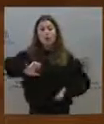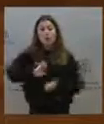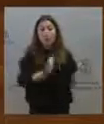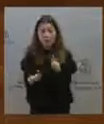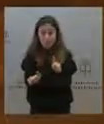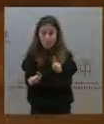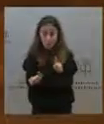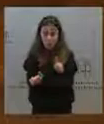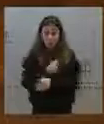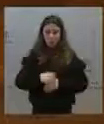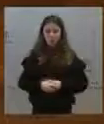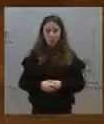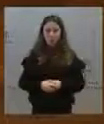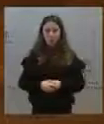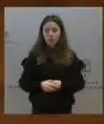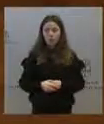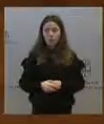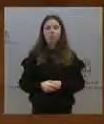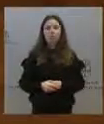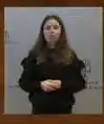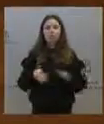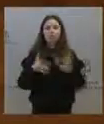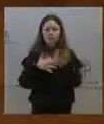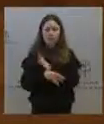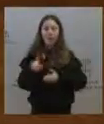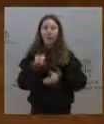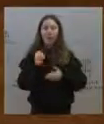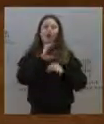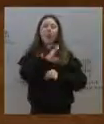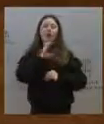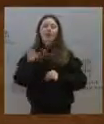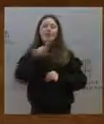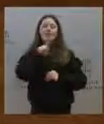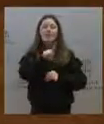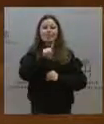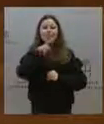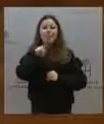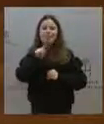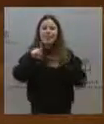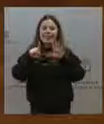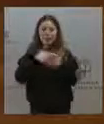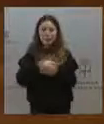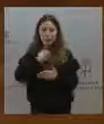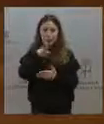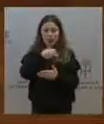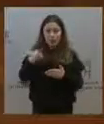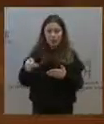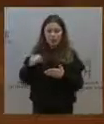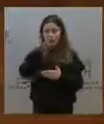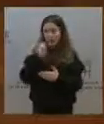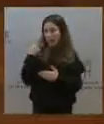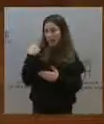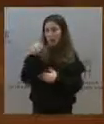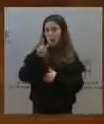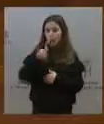Tenemos unas cuentas que se incrementan en 116 millones de euros con respecto a 2021, un 2,1% de los cuales el